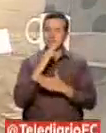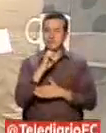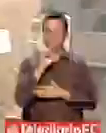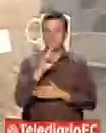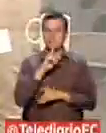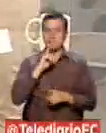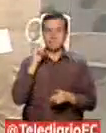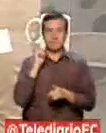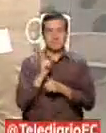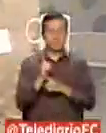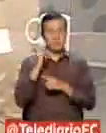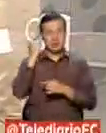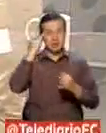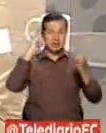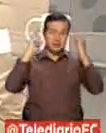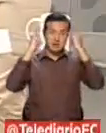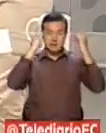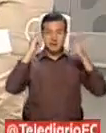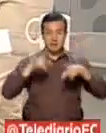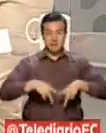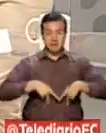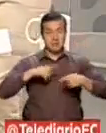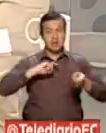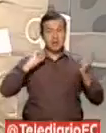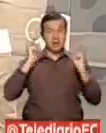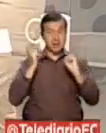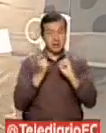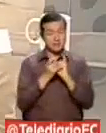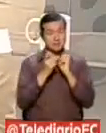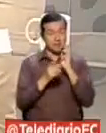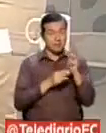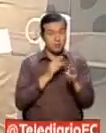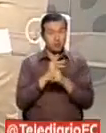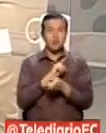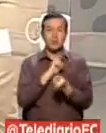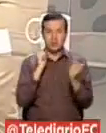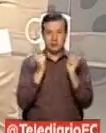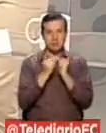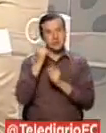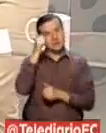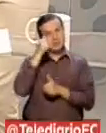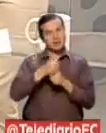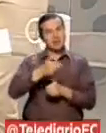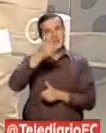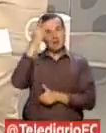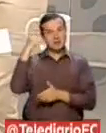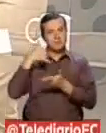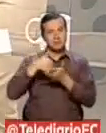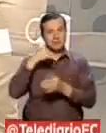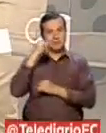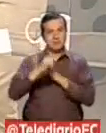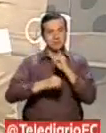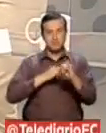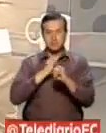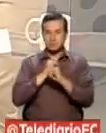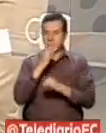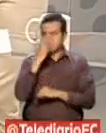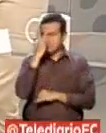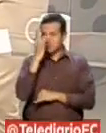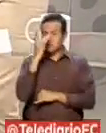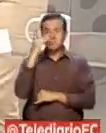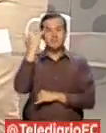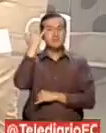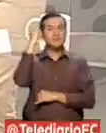César. Definitivamente son inventos para cambiar el mundo. Recordamos a estos jóvenes cuando ganaron ese premio internacional precisamente por tener esta